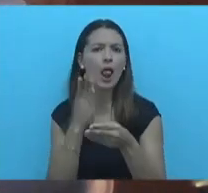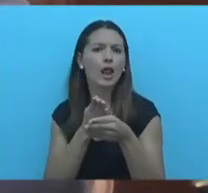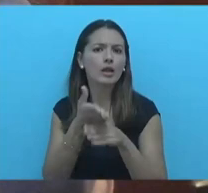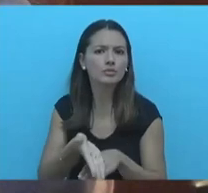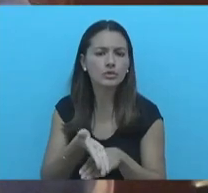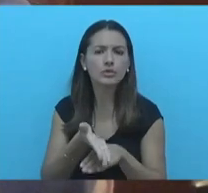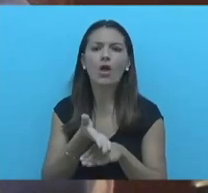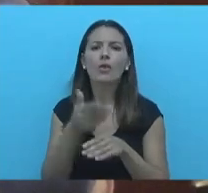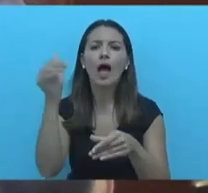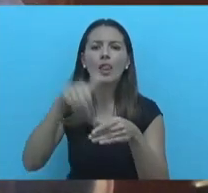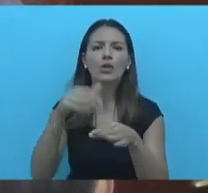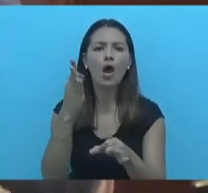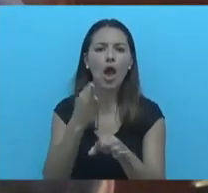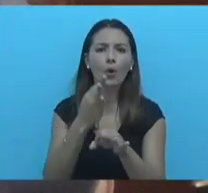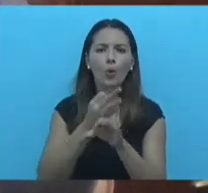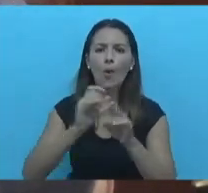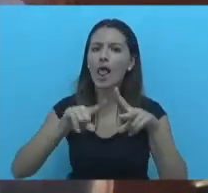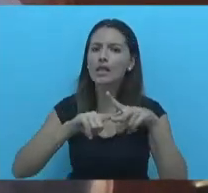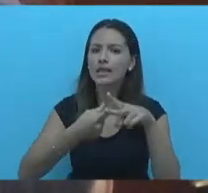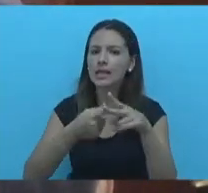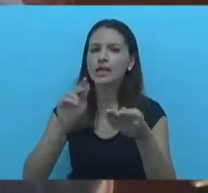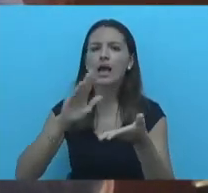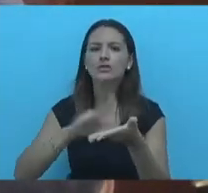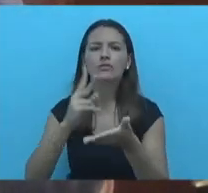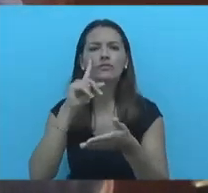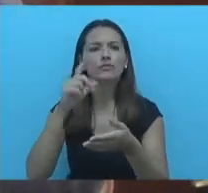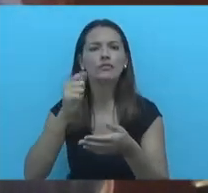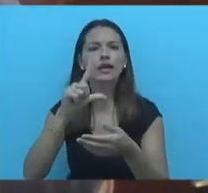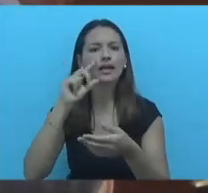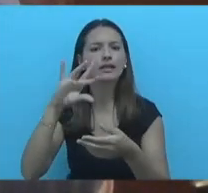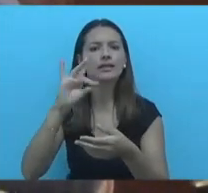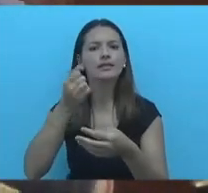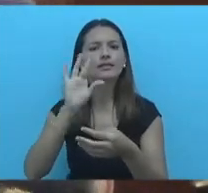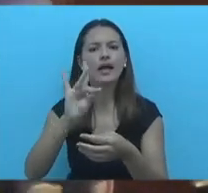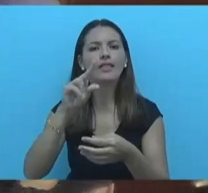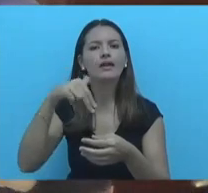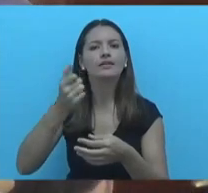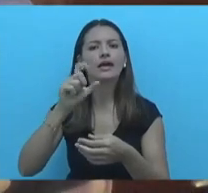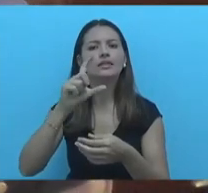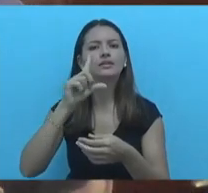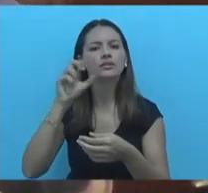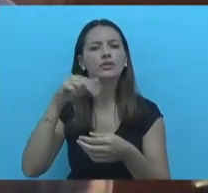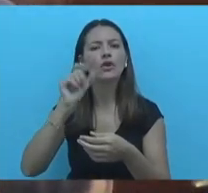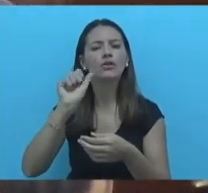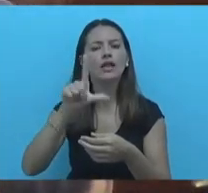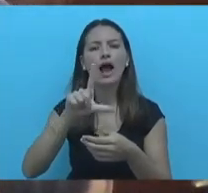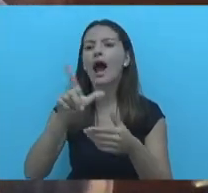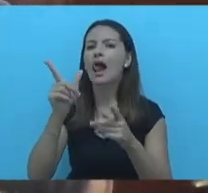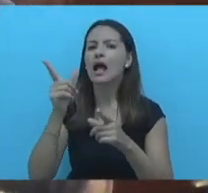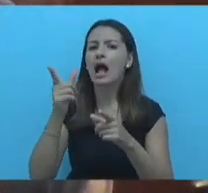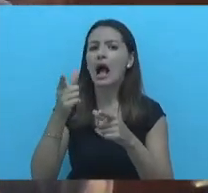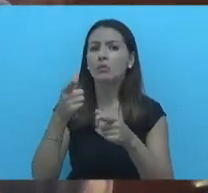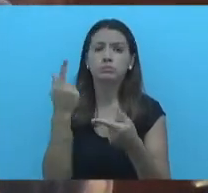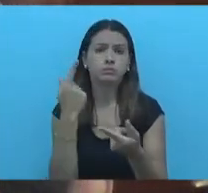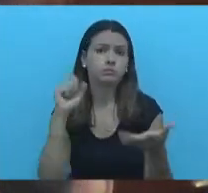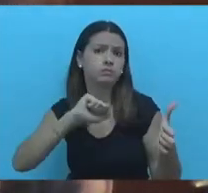Vialidad Nacional, como suele estar pasando en algunos lados del país. Sabemos que se han presentado proyectos de comunicación similares en otras cámaras y en otras